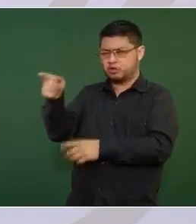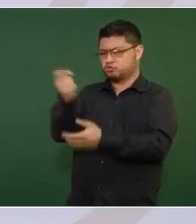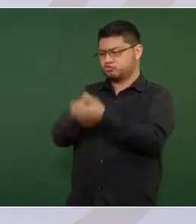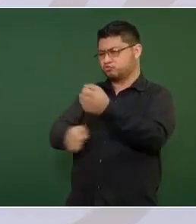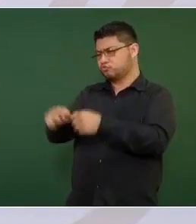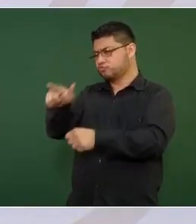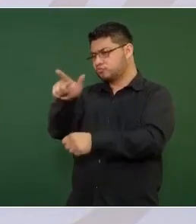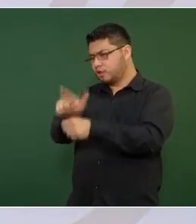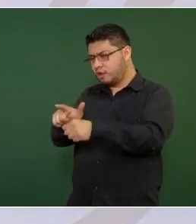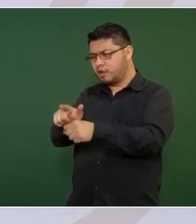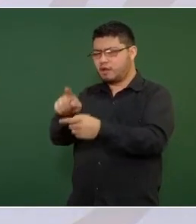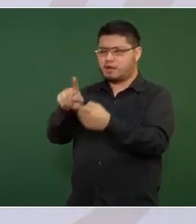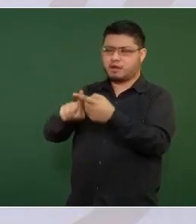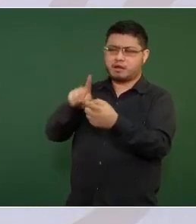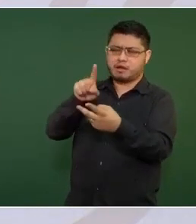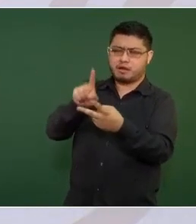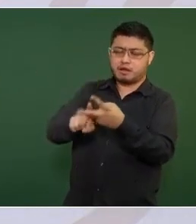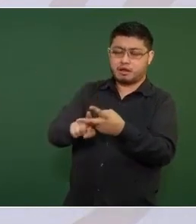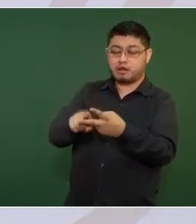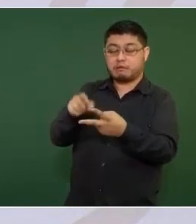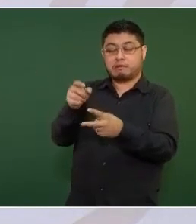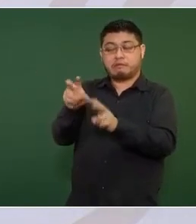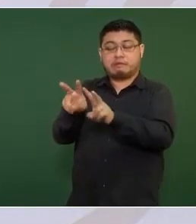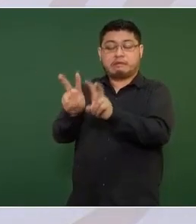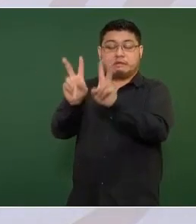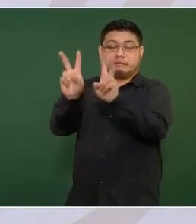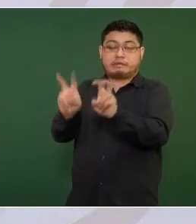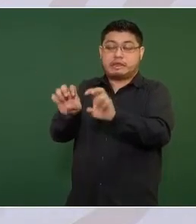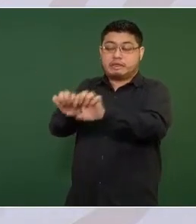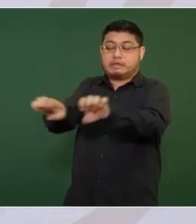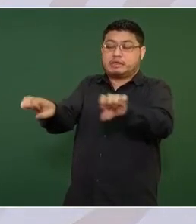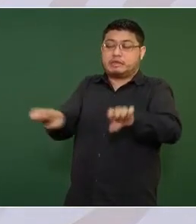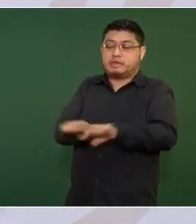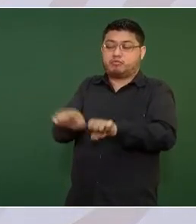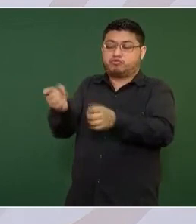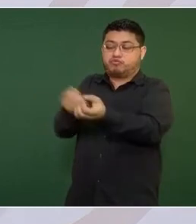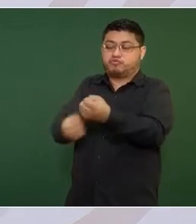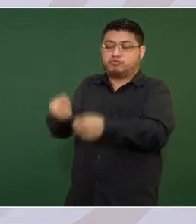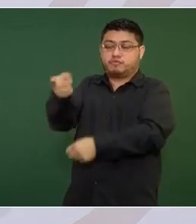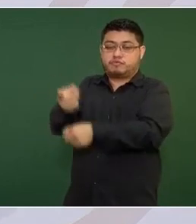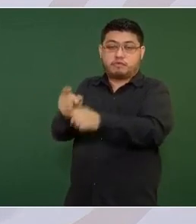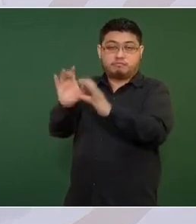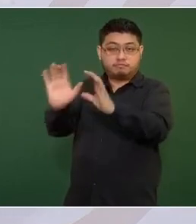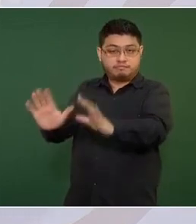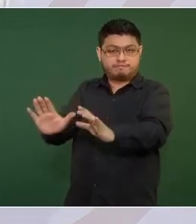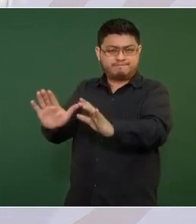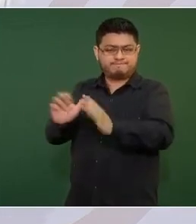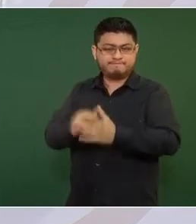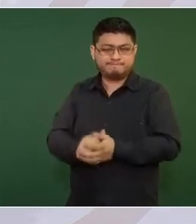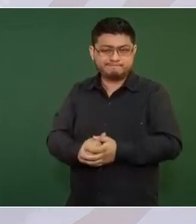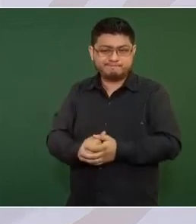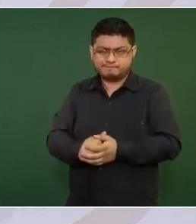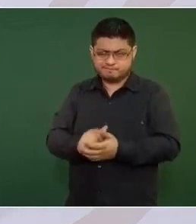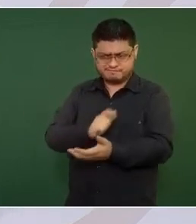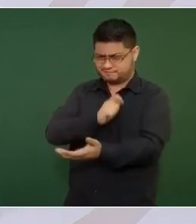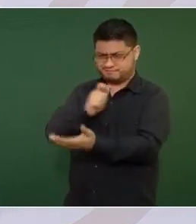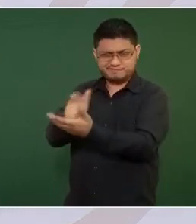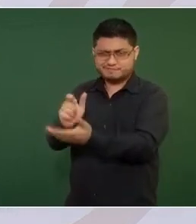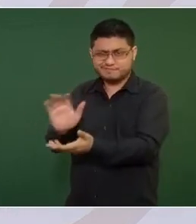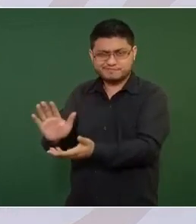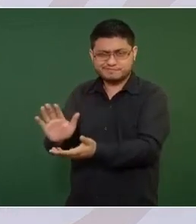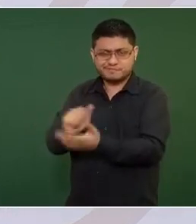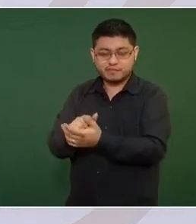sociales o de la llamada sociedad civil. No se otorgan